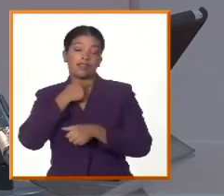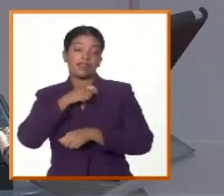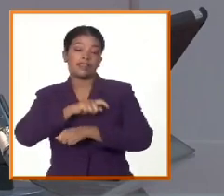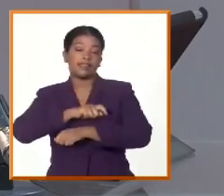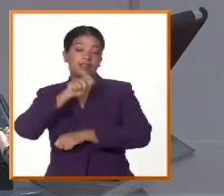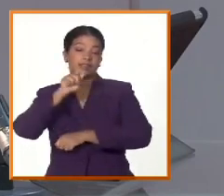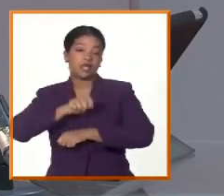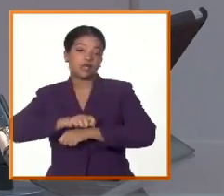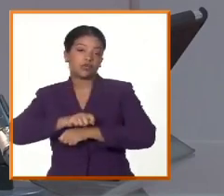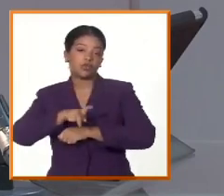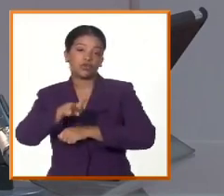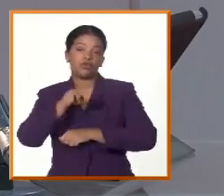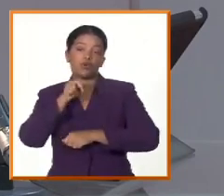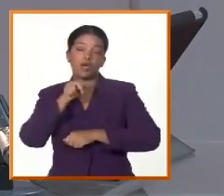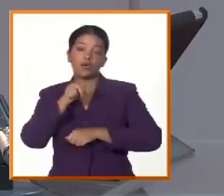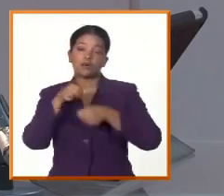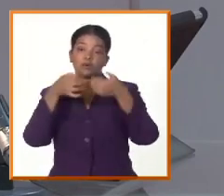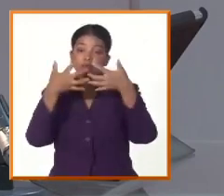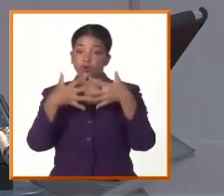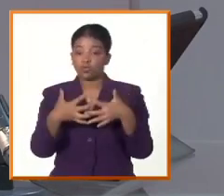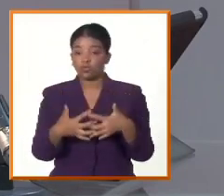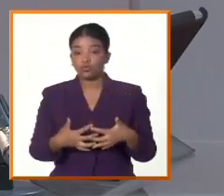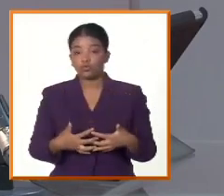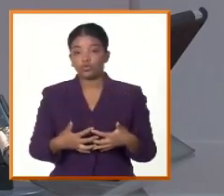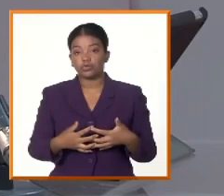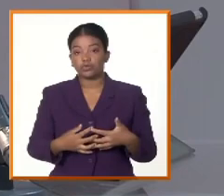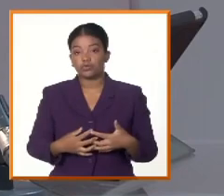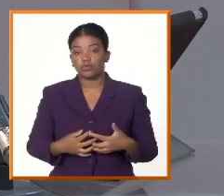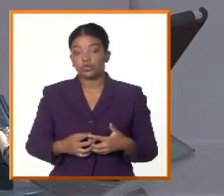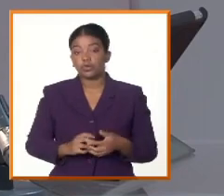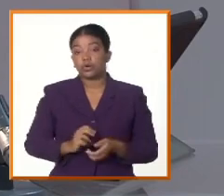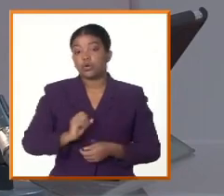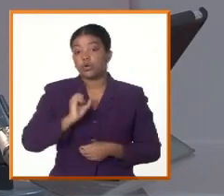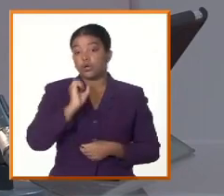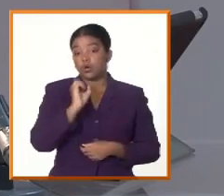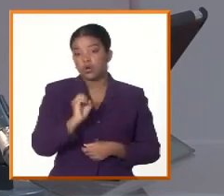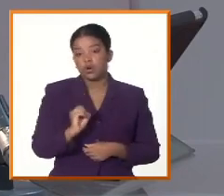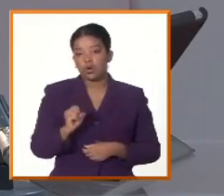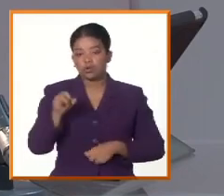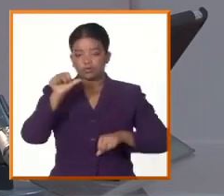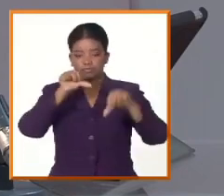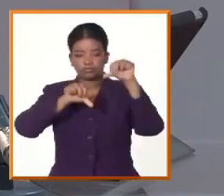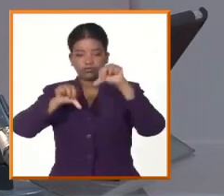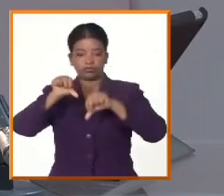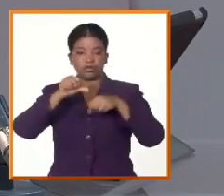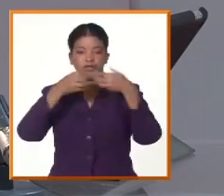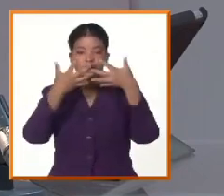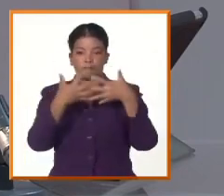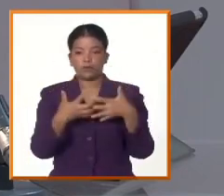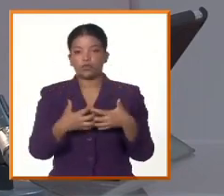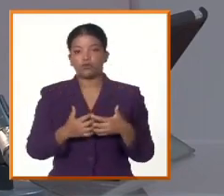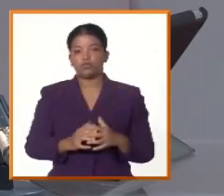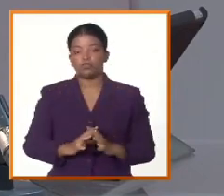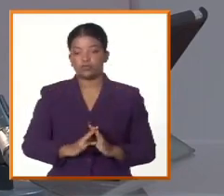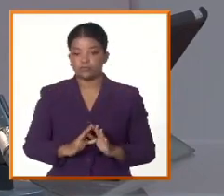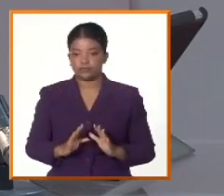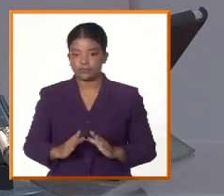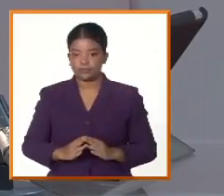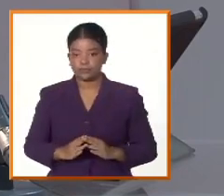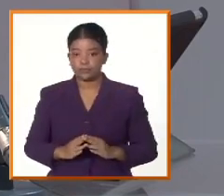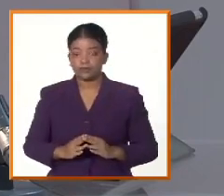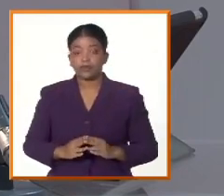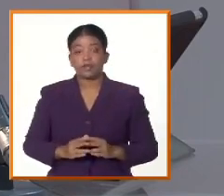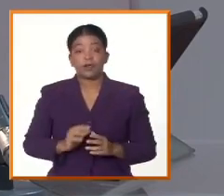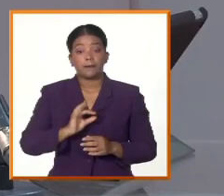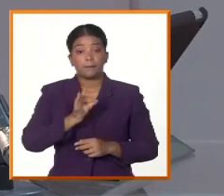nuevos productos o a su vez la reformulación de productos que están establecidos esa es una actividad